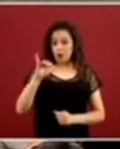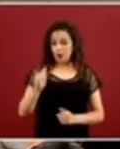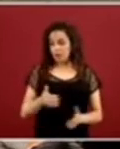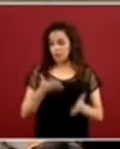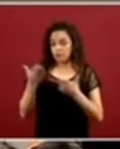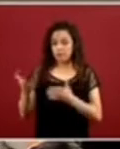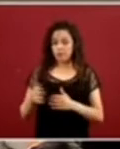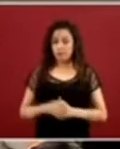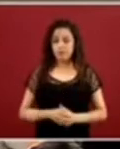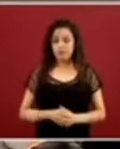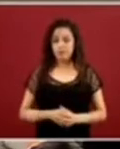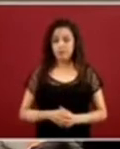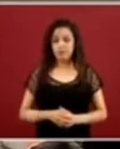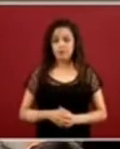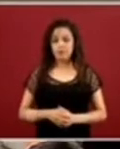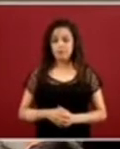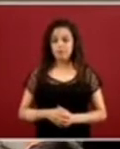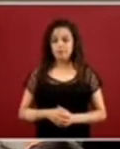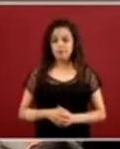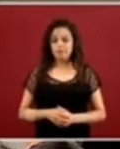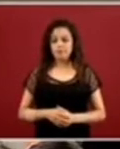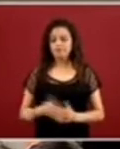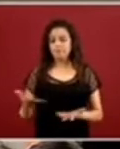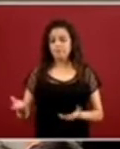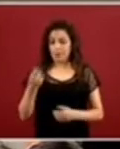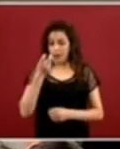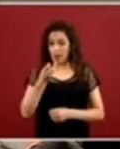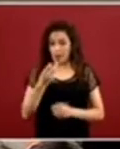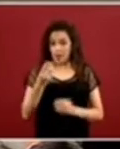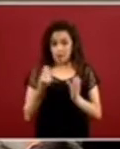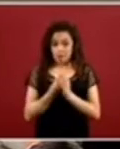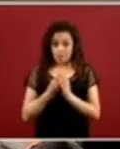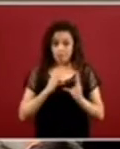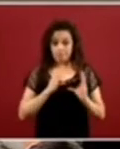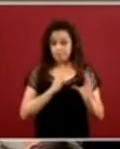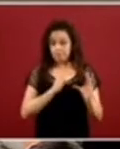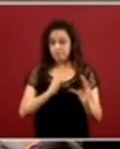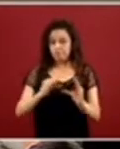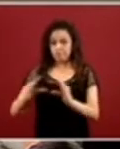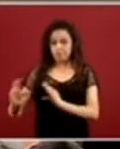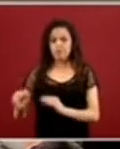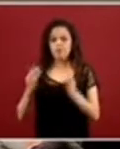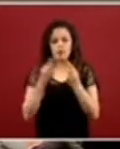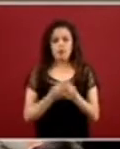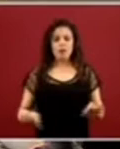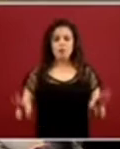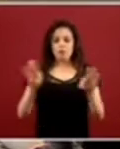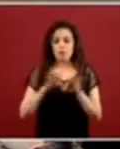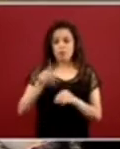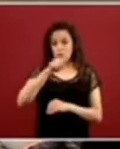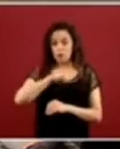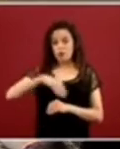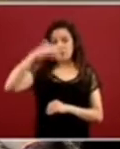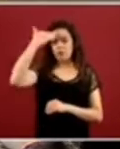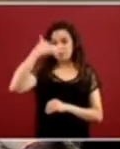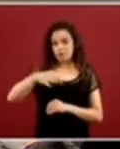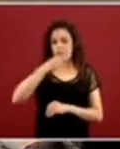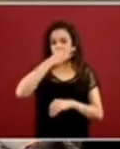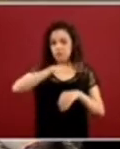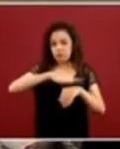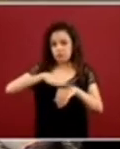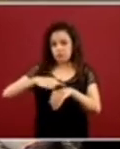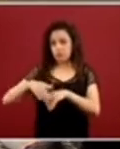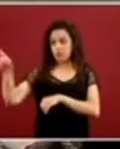pudiera comentar. Sí, en estas capacitaciones es importante mencionar que los médicos están